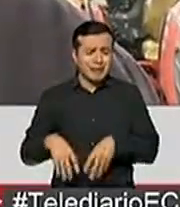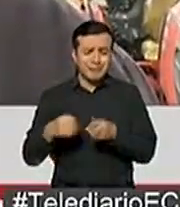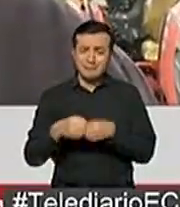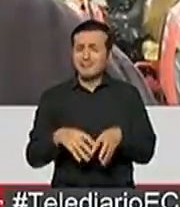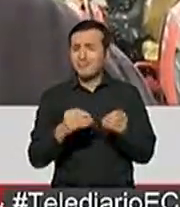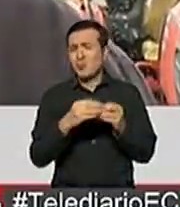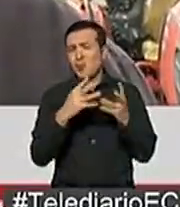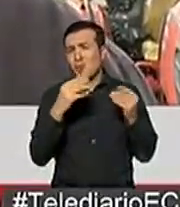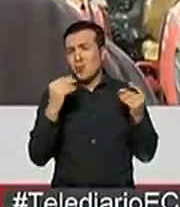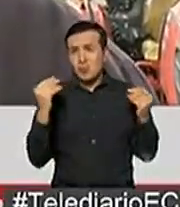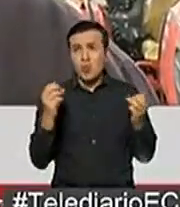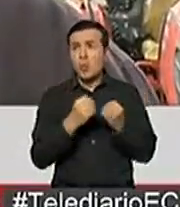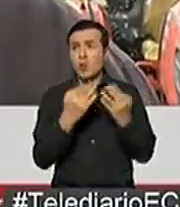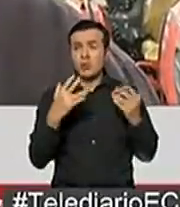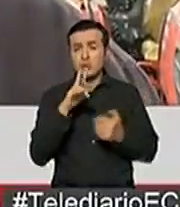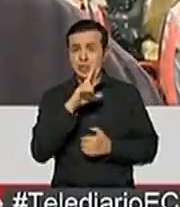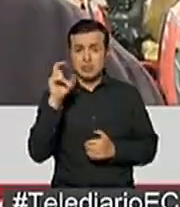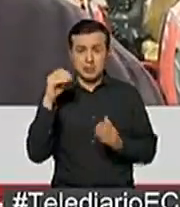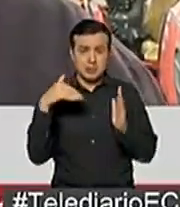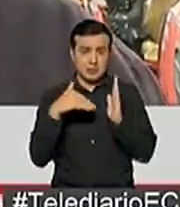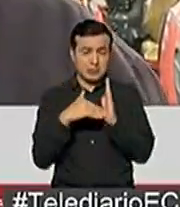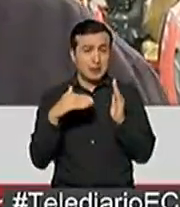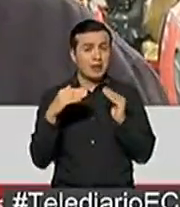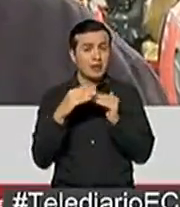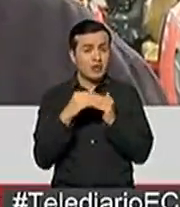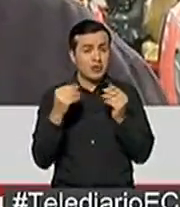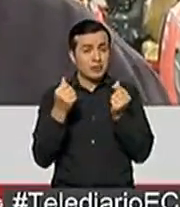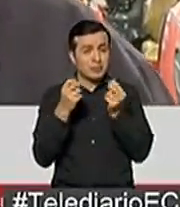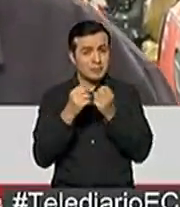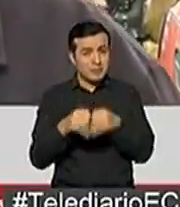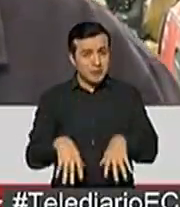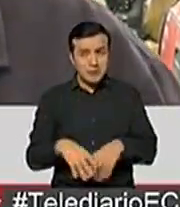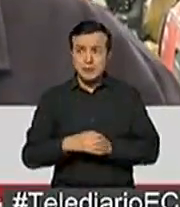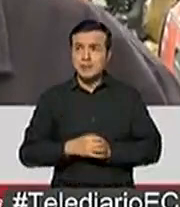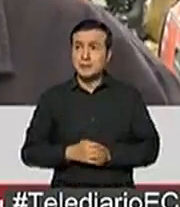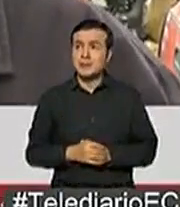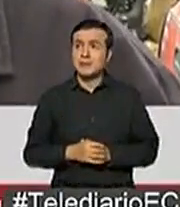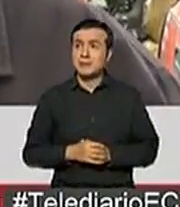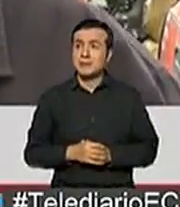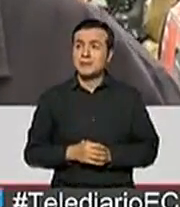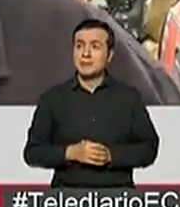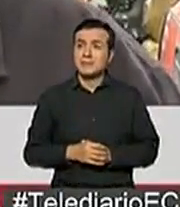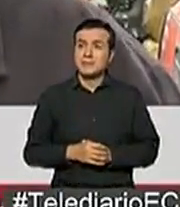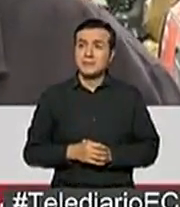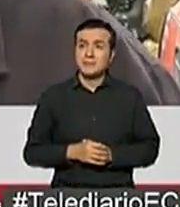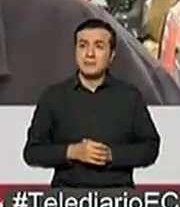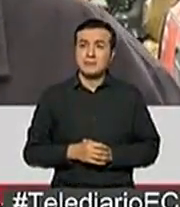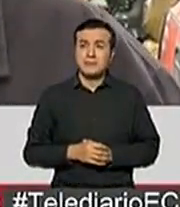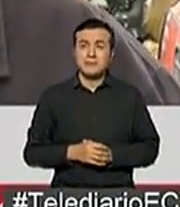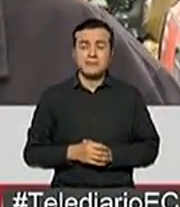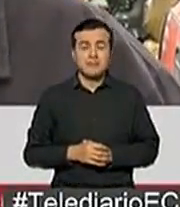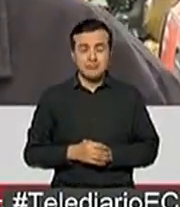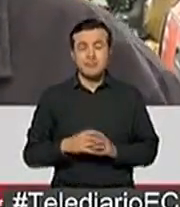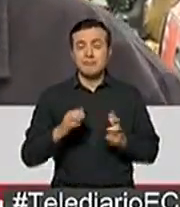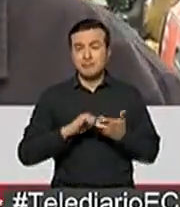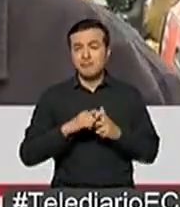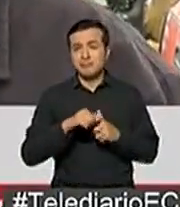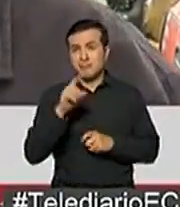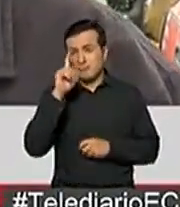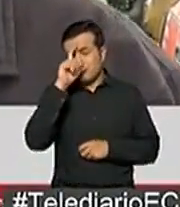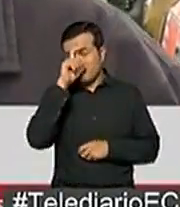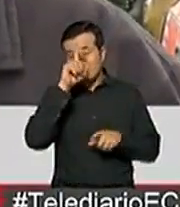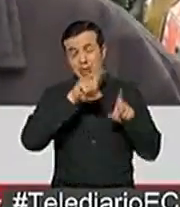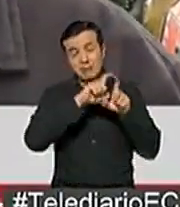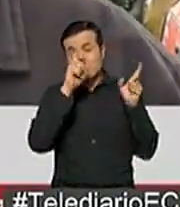que supera los 300 mil dólares es es un hueco financiero para la